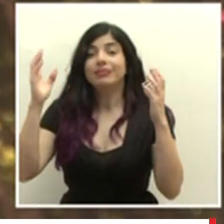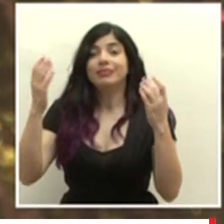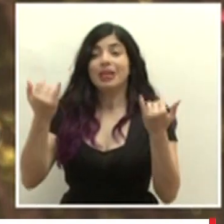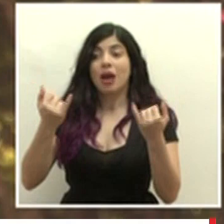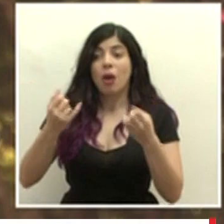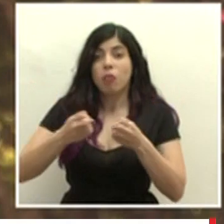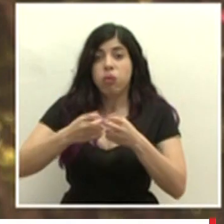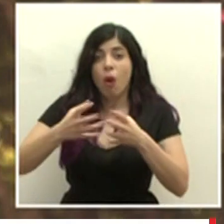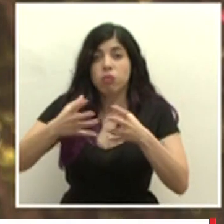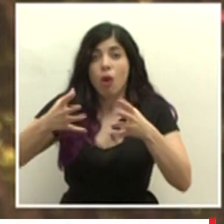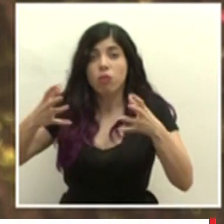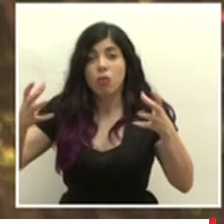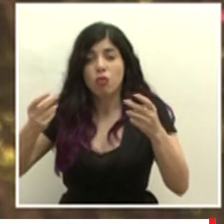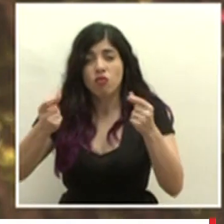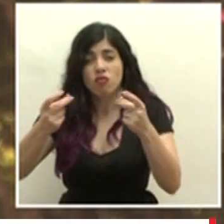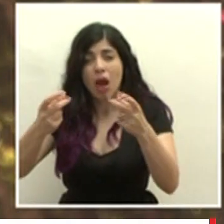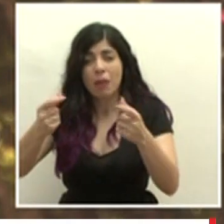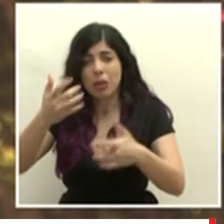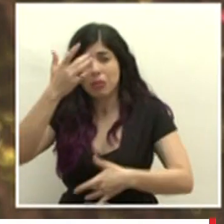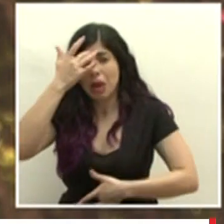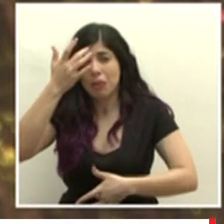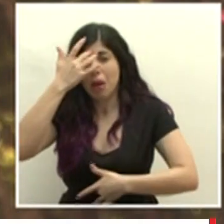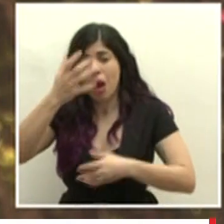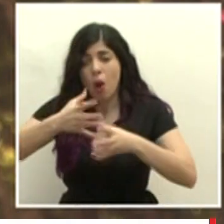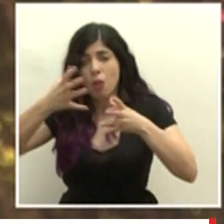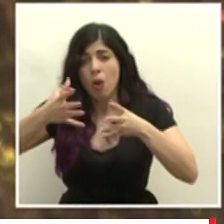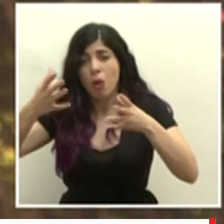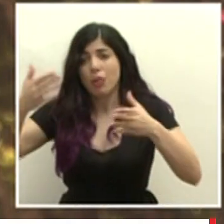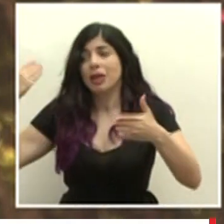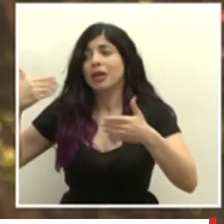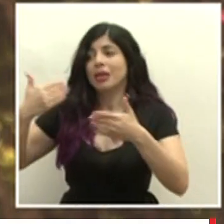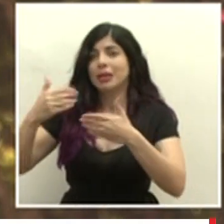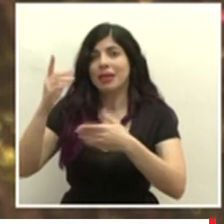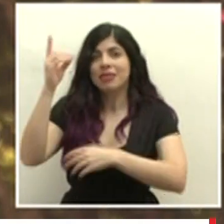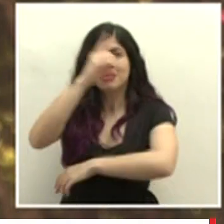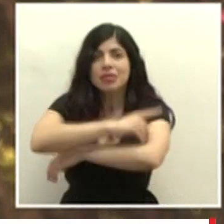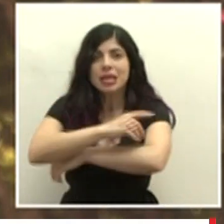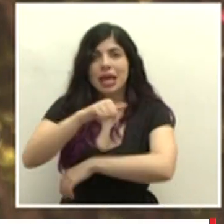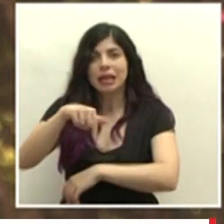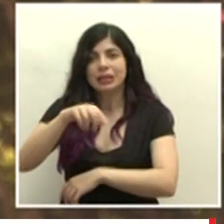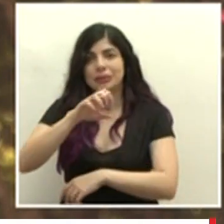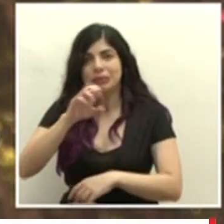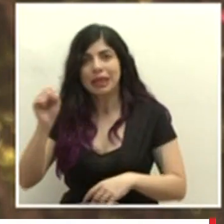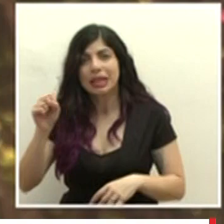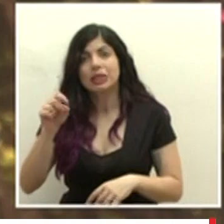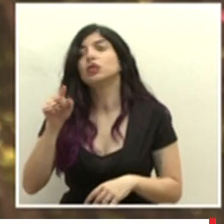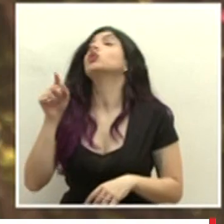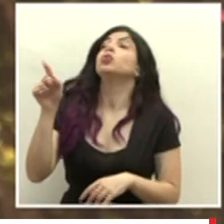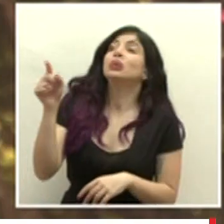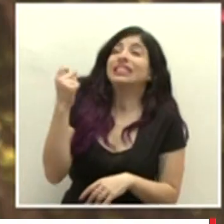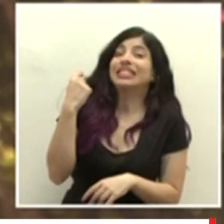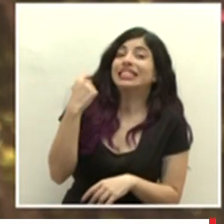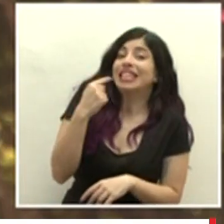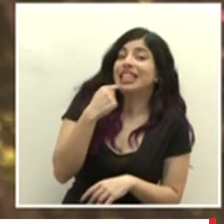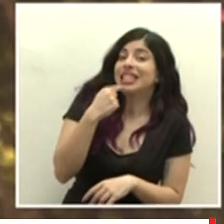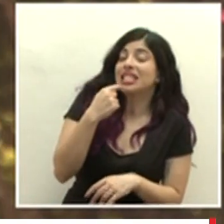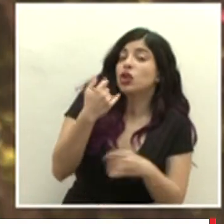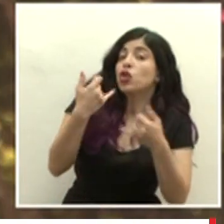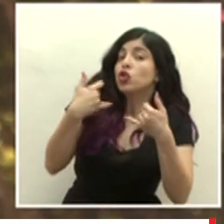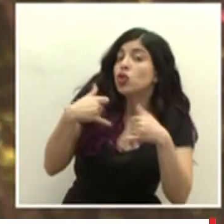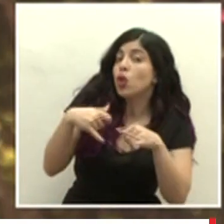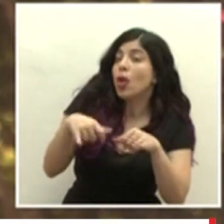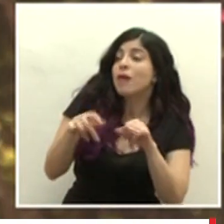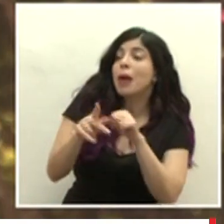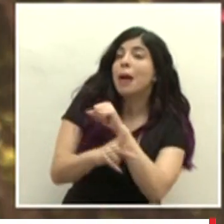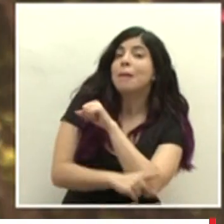que se está notando en los últimos días y en este último mes, usted acaba de decir que aún sigue el país